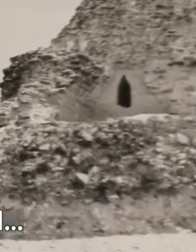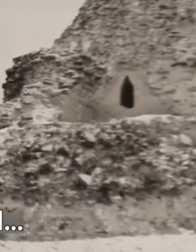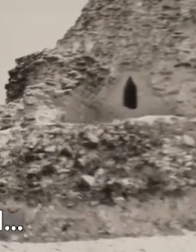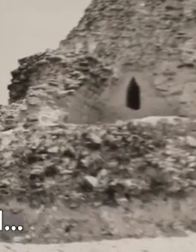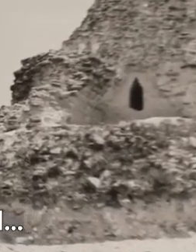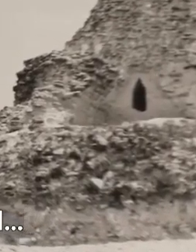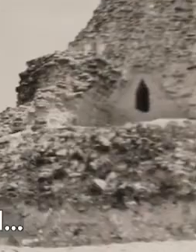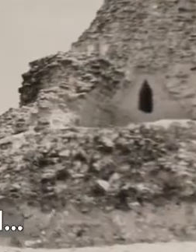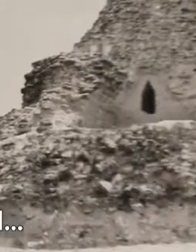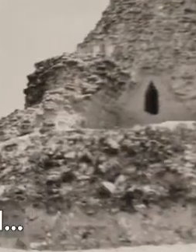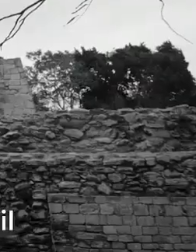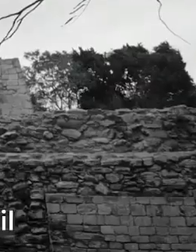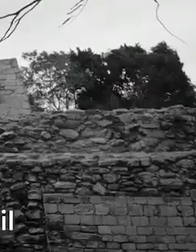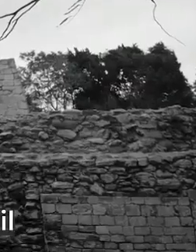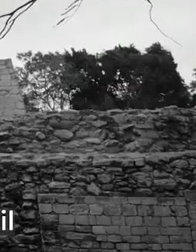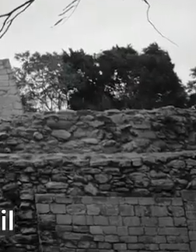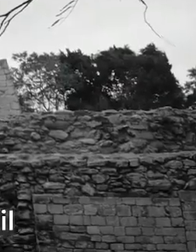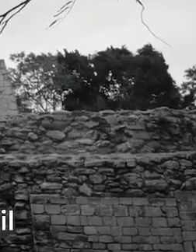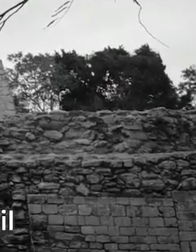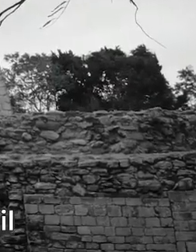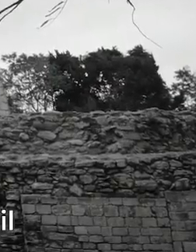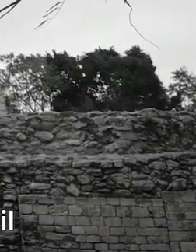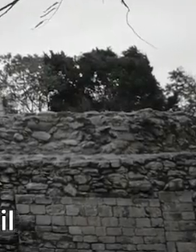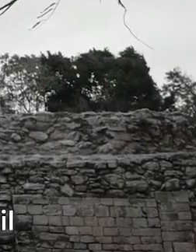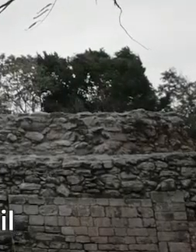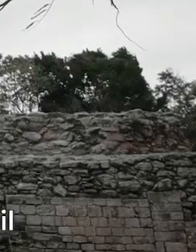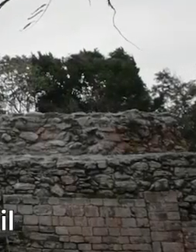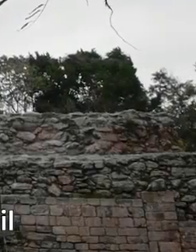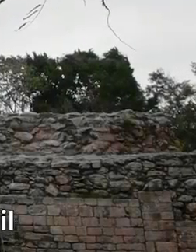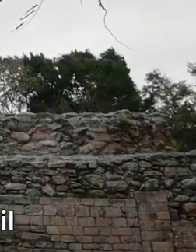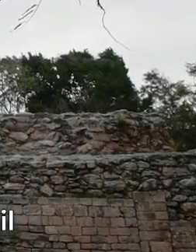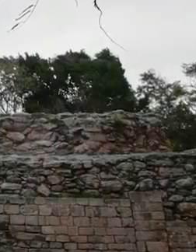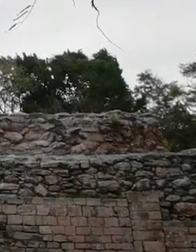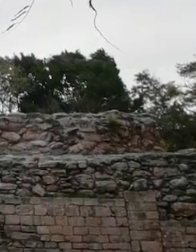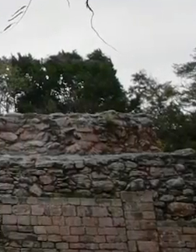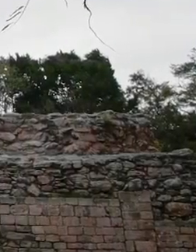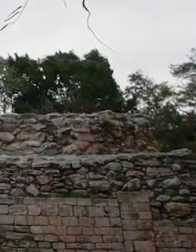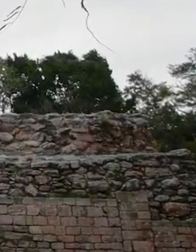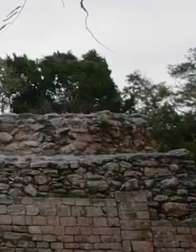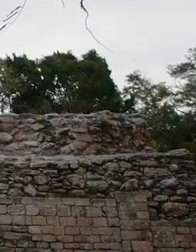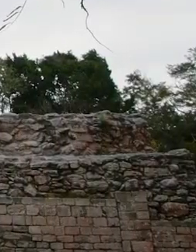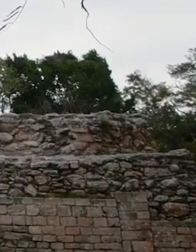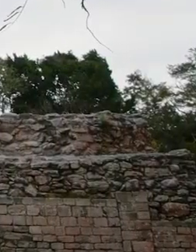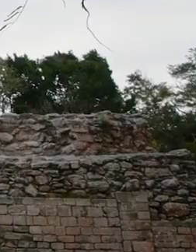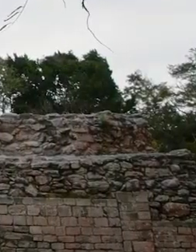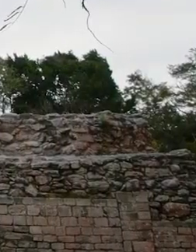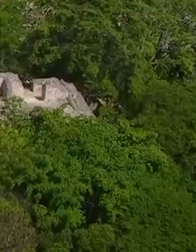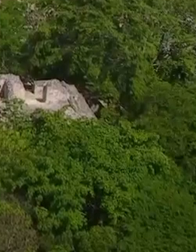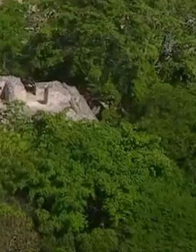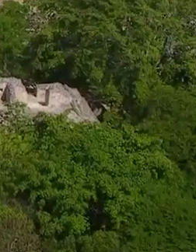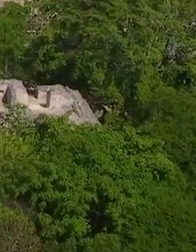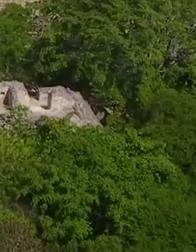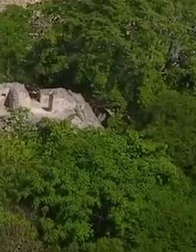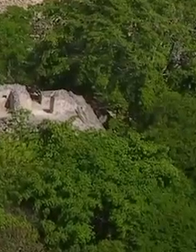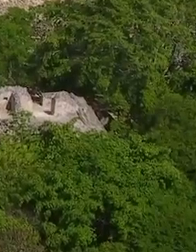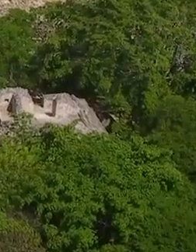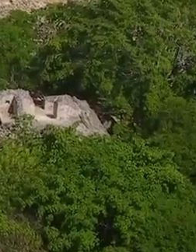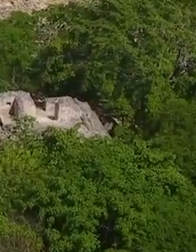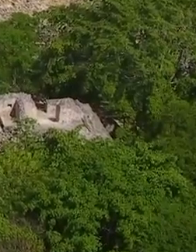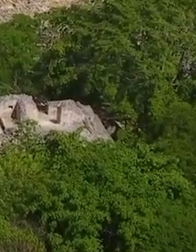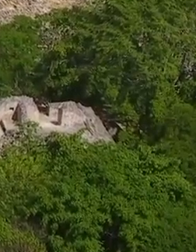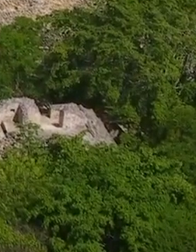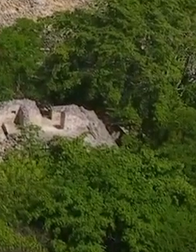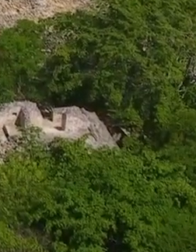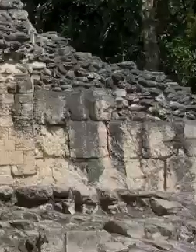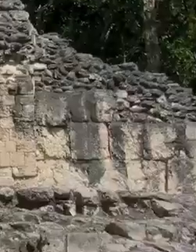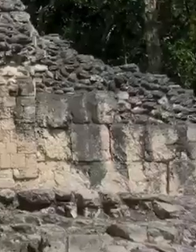ciudad. Algunas hipótesis proponen que Xpujil constituyó un centro administrativo dependiente de la ciudad